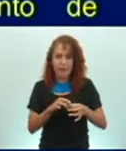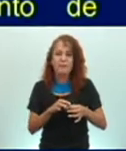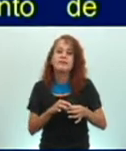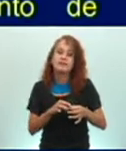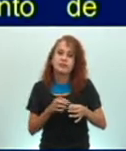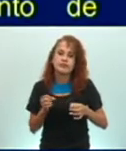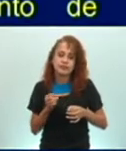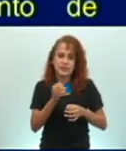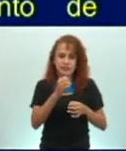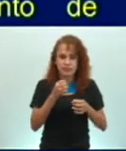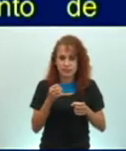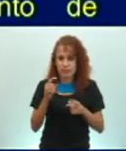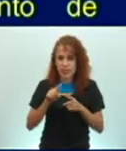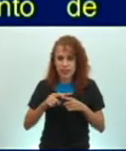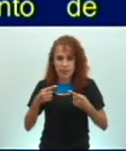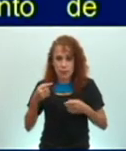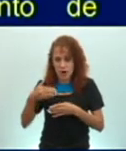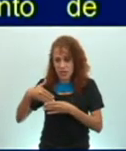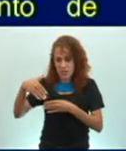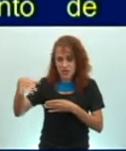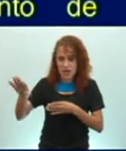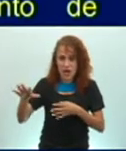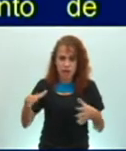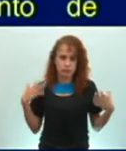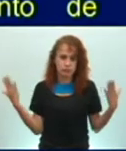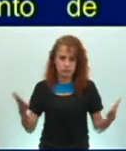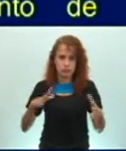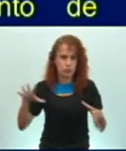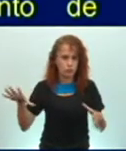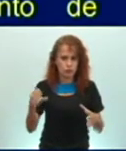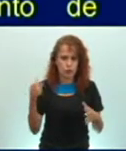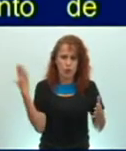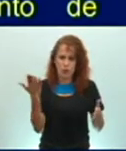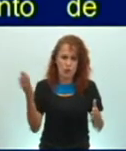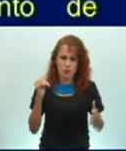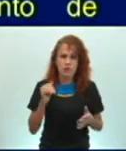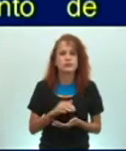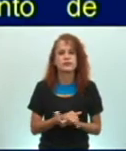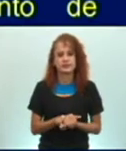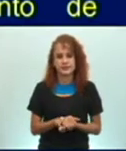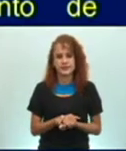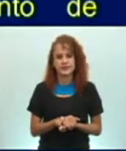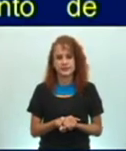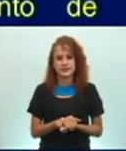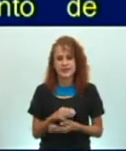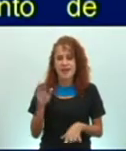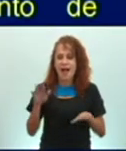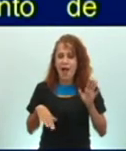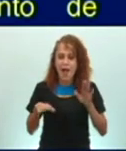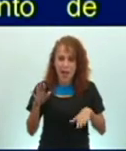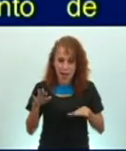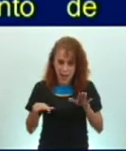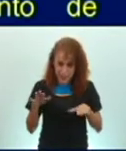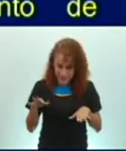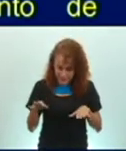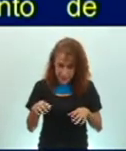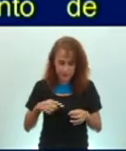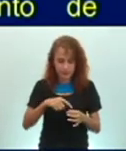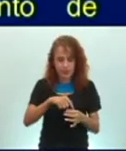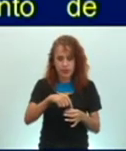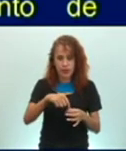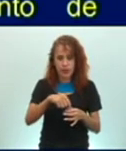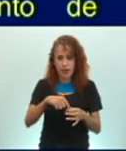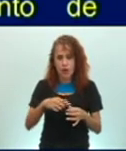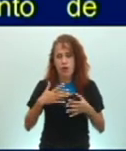dice, estás en el ojo del huracán. Eso quiere decir que estamos en calma, pero cuando llegue el borde de ese ojo, generalmente